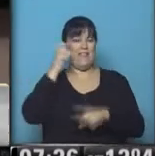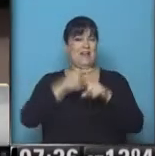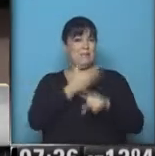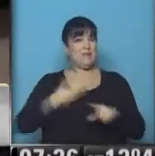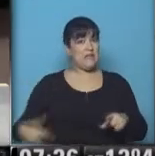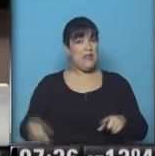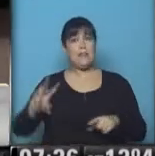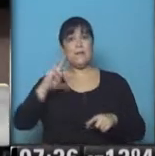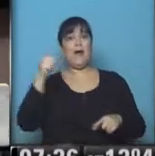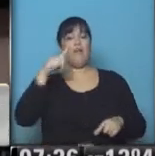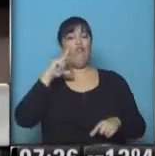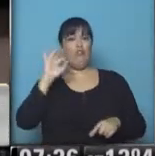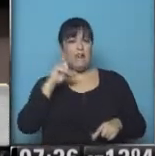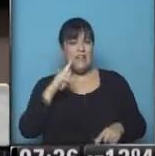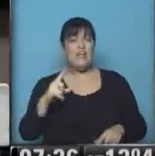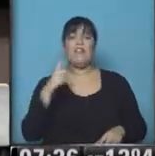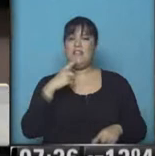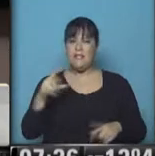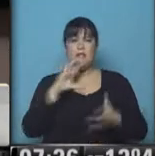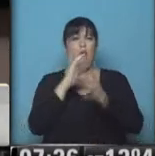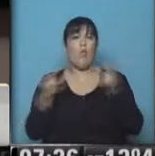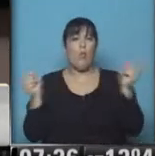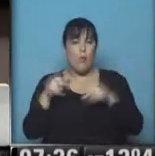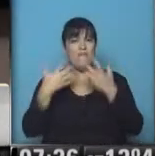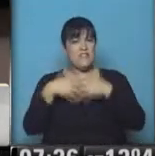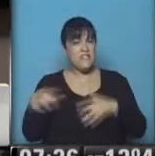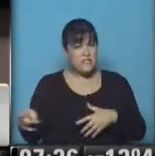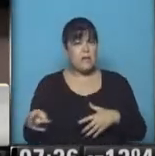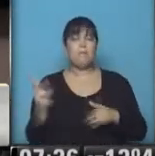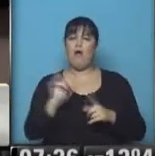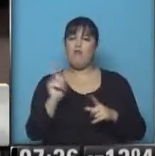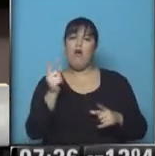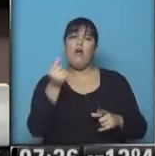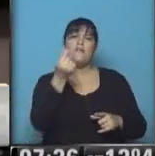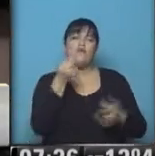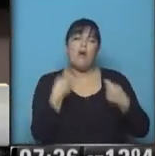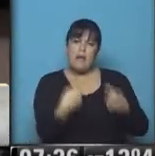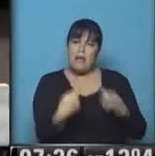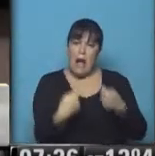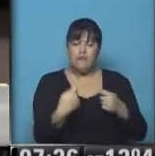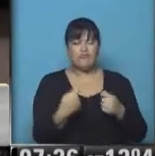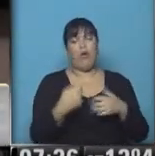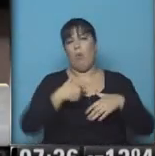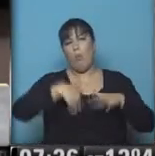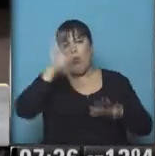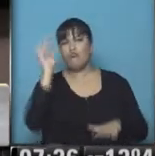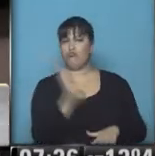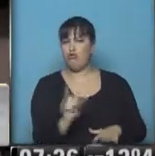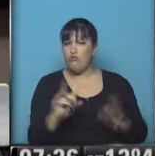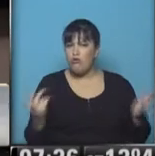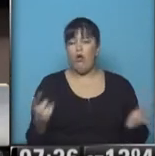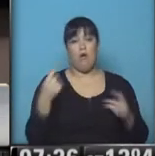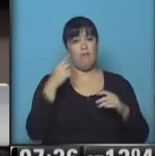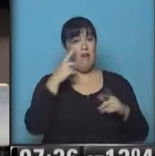realmente volver a este sistema no significa un costo demasiado grande para las reservas y por el contrario